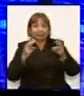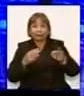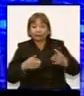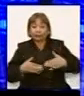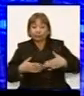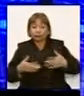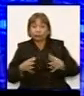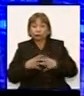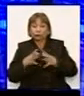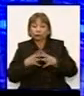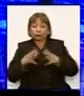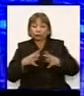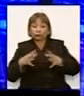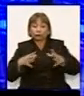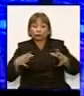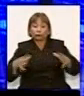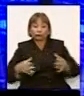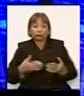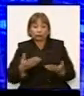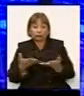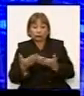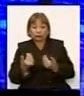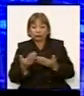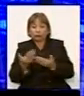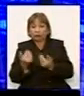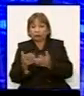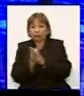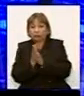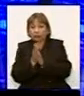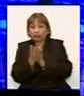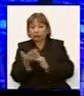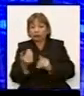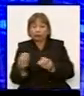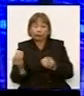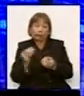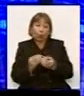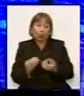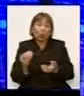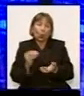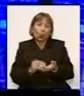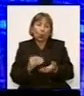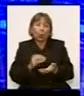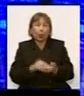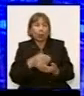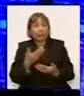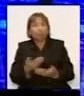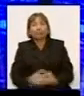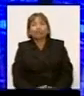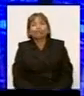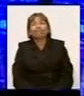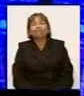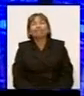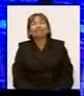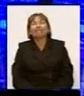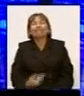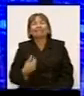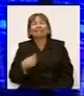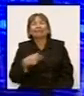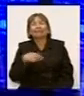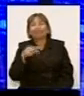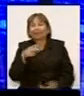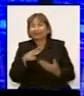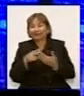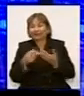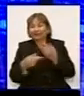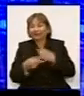ahondar en torno a estos reclamos y a estos pedidos que se suman, ¿no?, a otros muchos más. Vamos nosotros a esta hora a hacer una